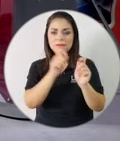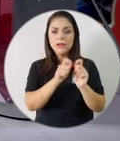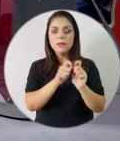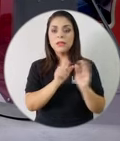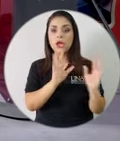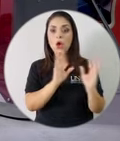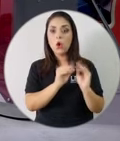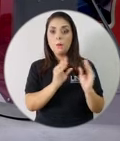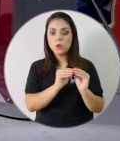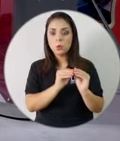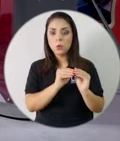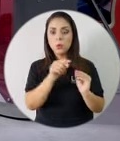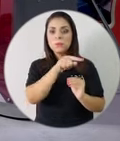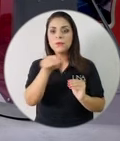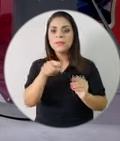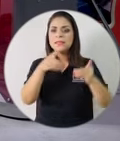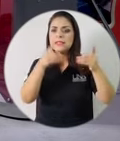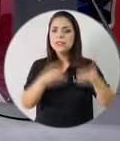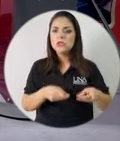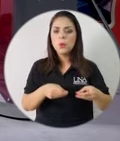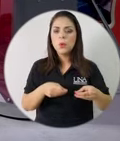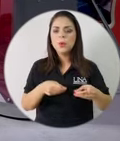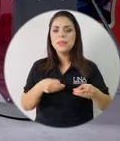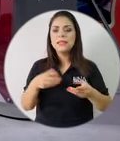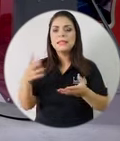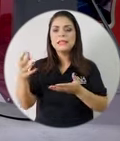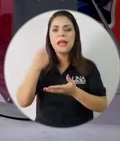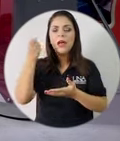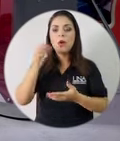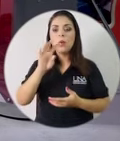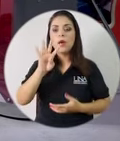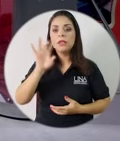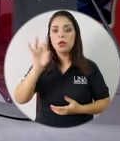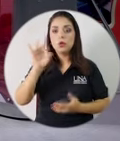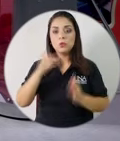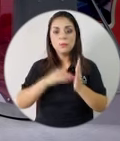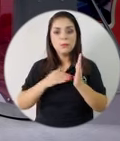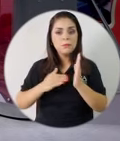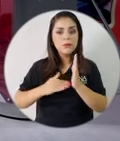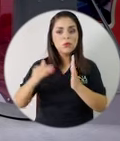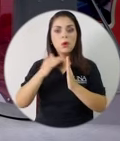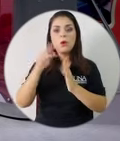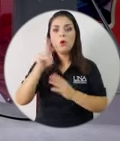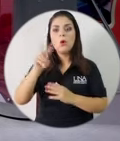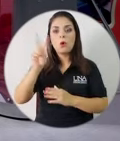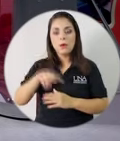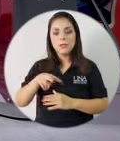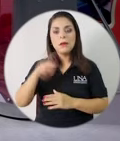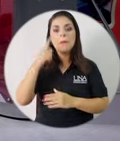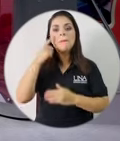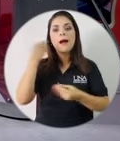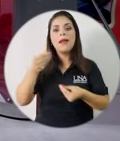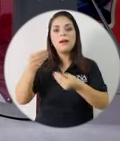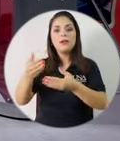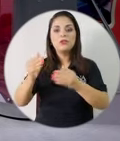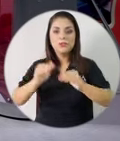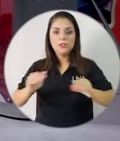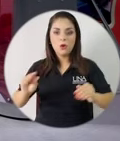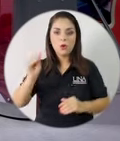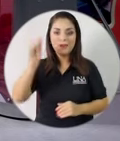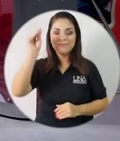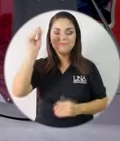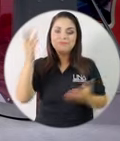Comisión de Hacendarios, tomó la decisión de recortar 48.000 millones de colones a la inversión en niñez y adolescencia. Y el problema es que el